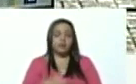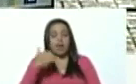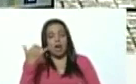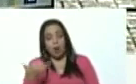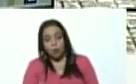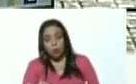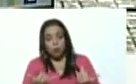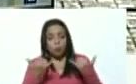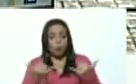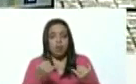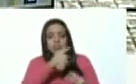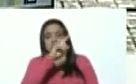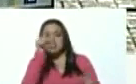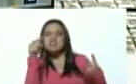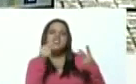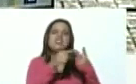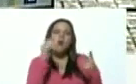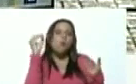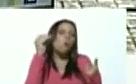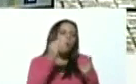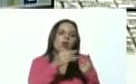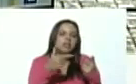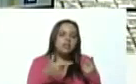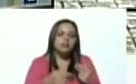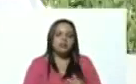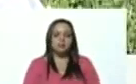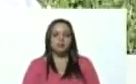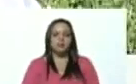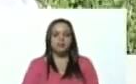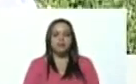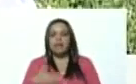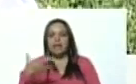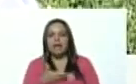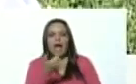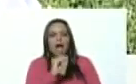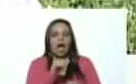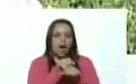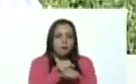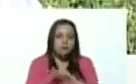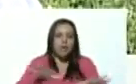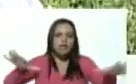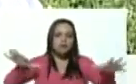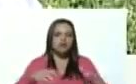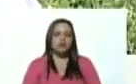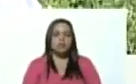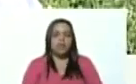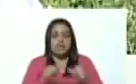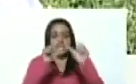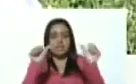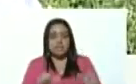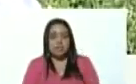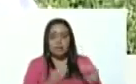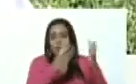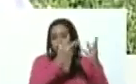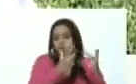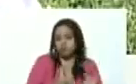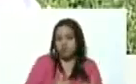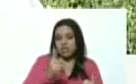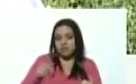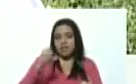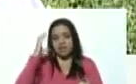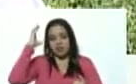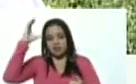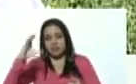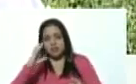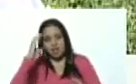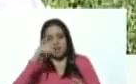Bueno, el segundo vértice, usted ya hizo referencia, mi comandante, tiene que ver con la ampliación y con el sistema cuantitativo y cualitativo de